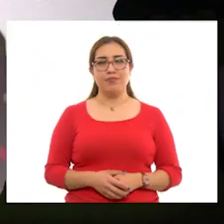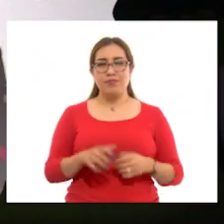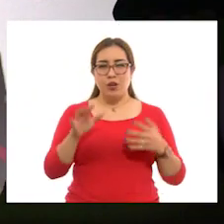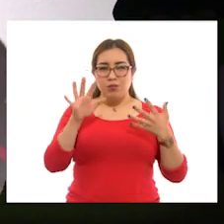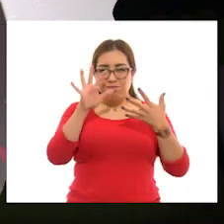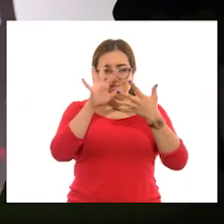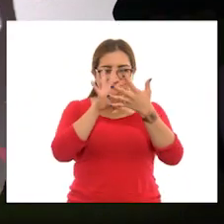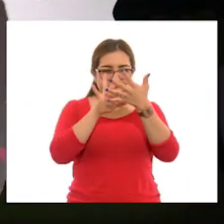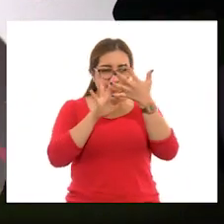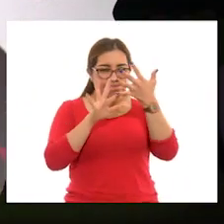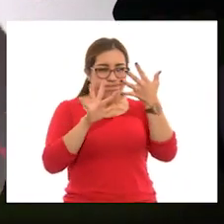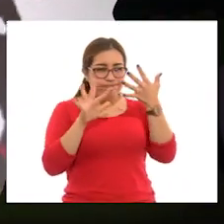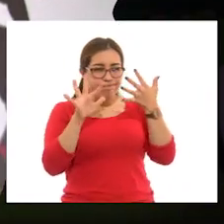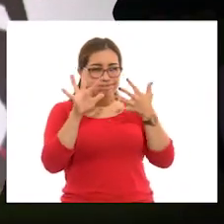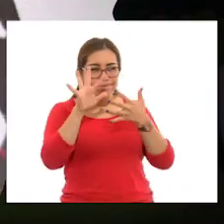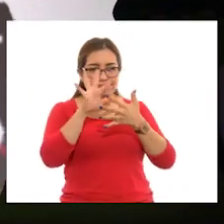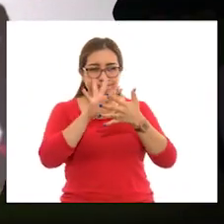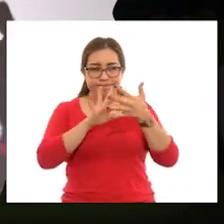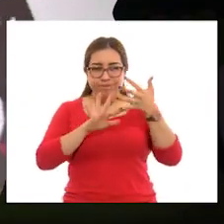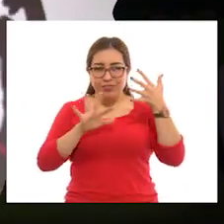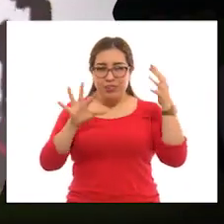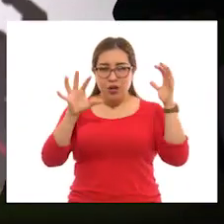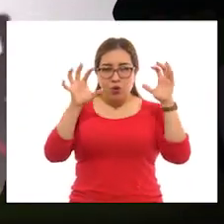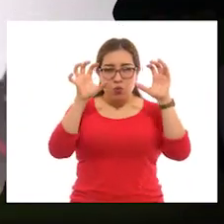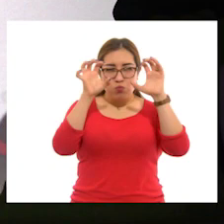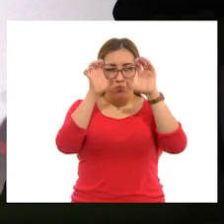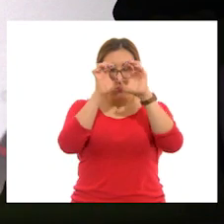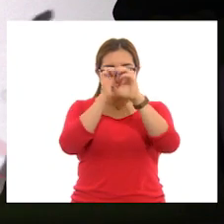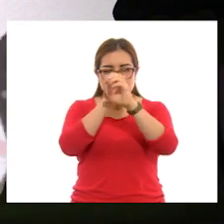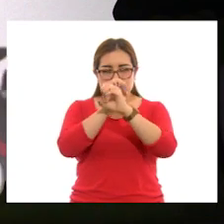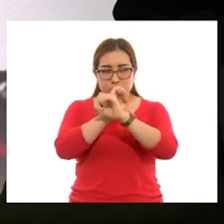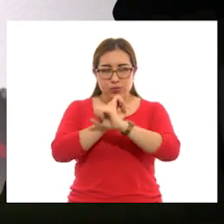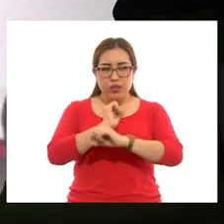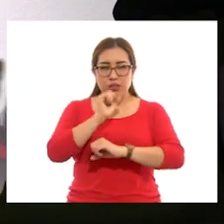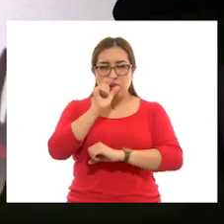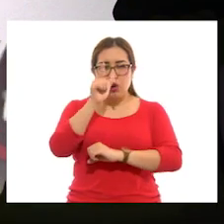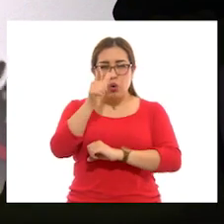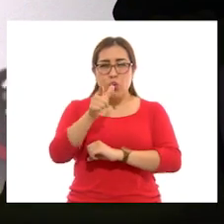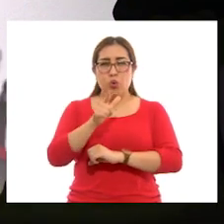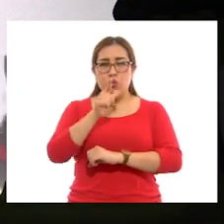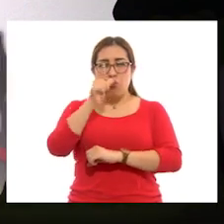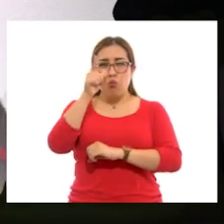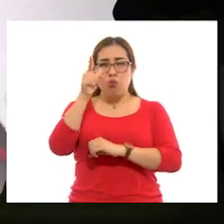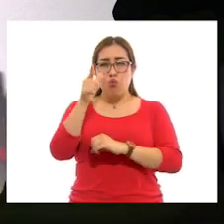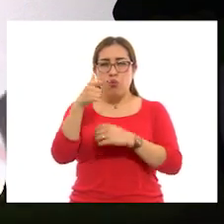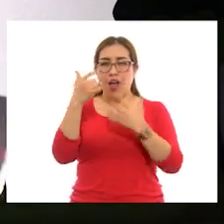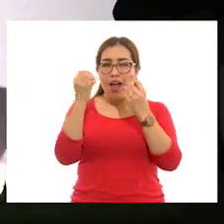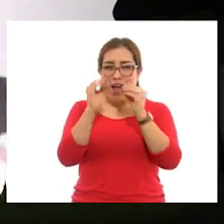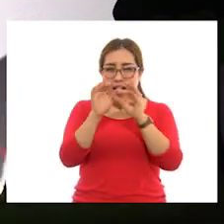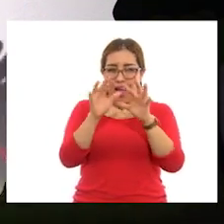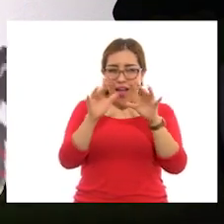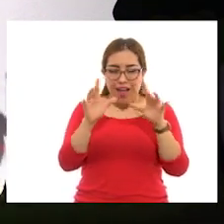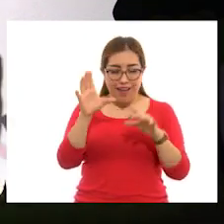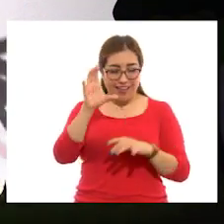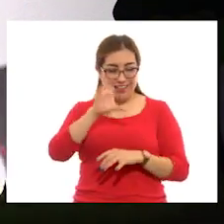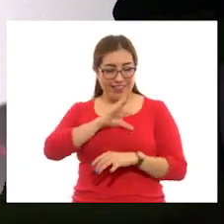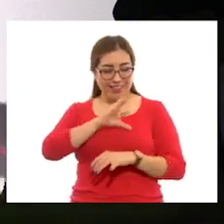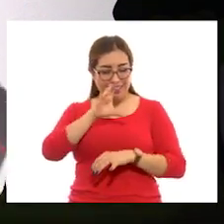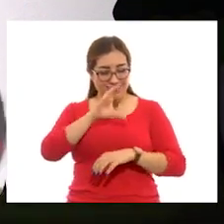Sombra, sombrita, querida amiguita,